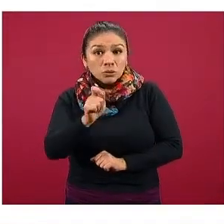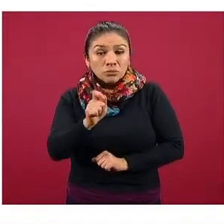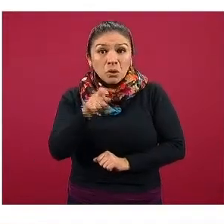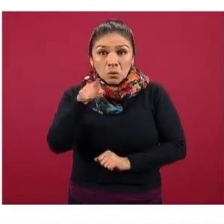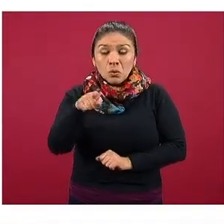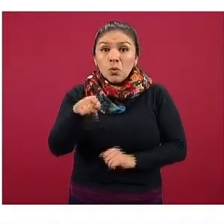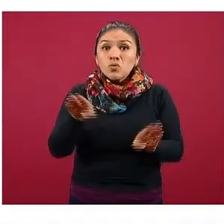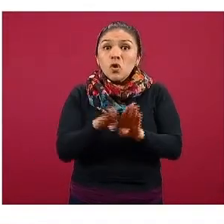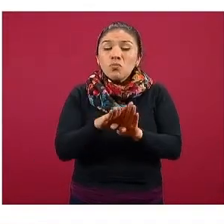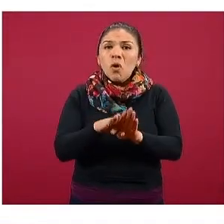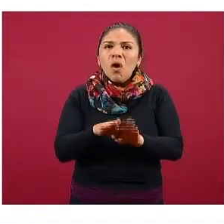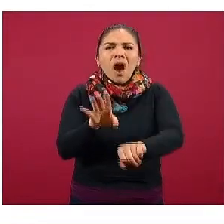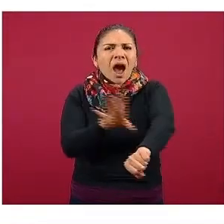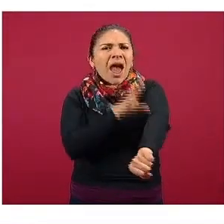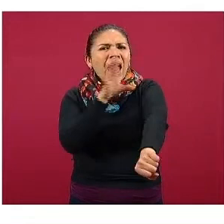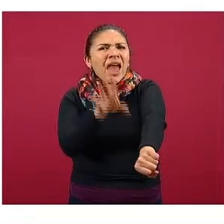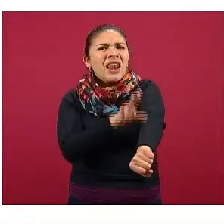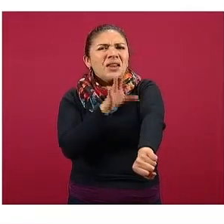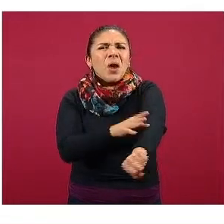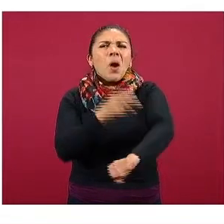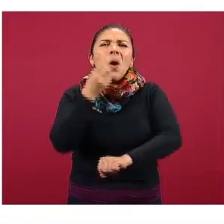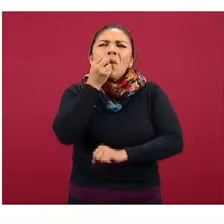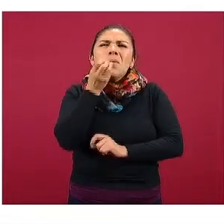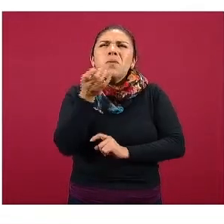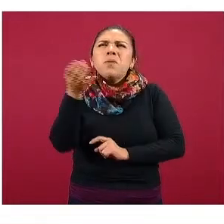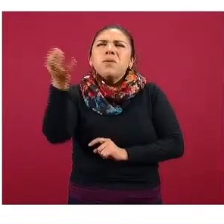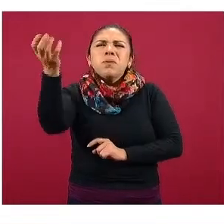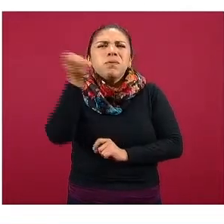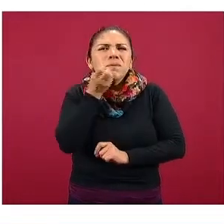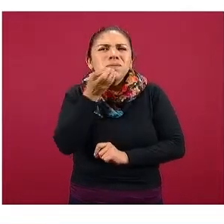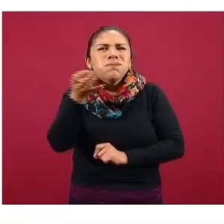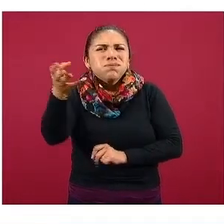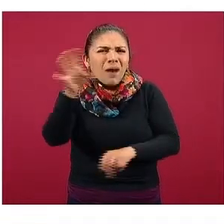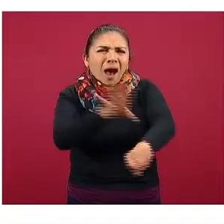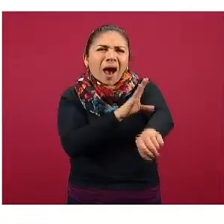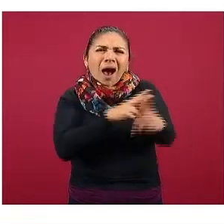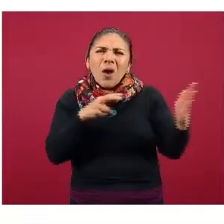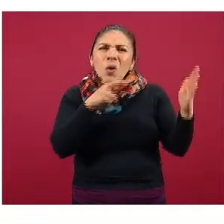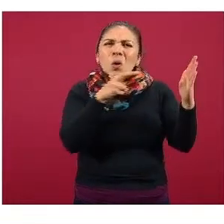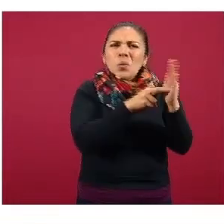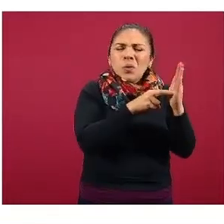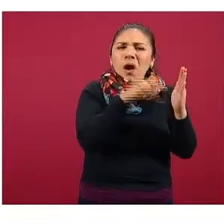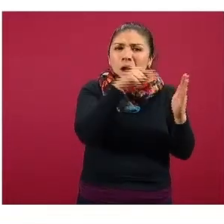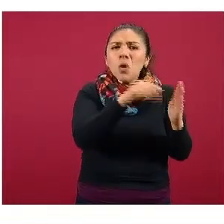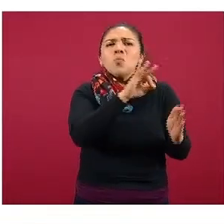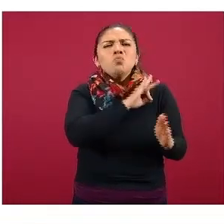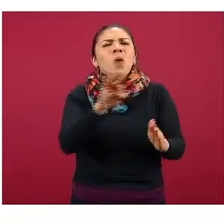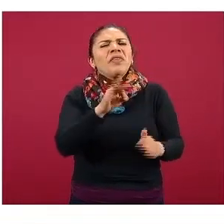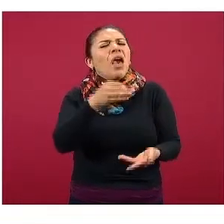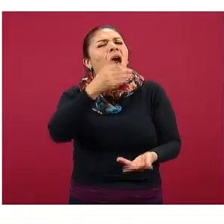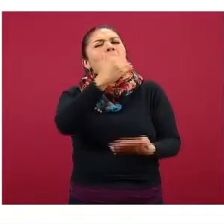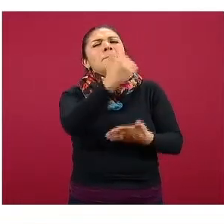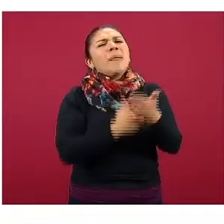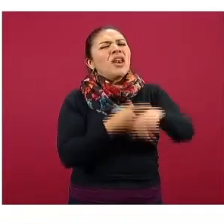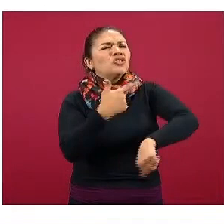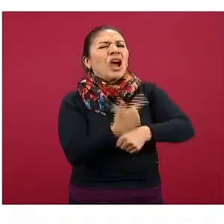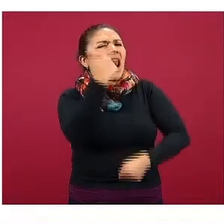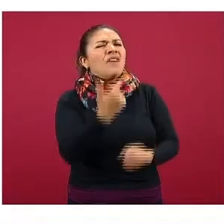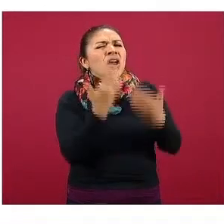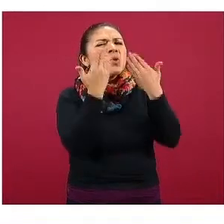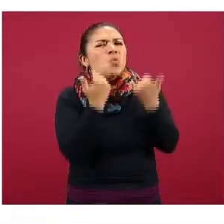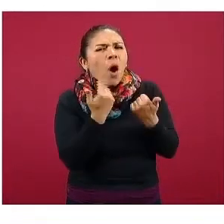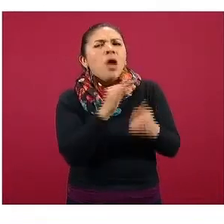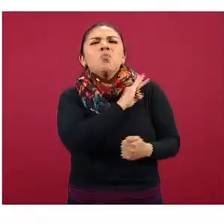de sistemas electrónicos, de vapeadores, se pueden utilizar con menos riesgo, que se pueden utilizar en